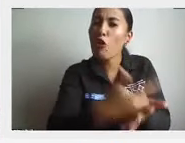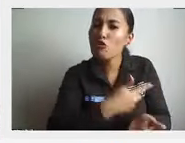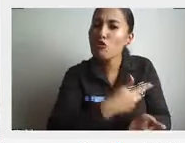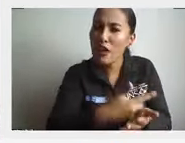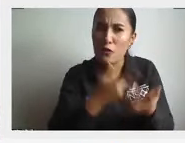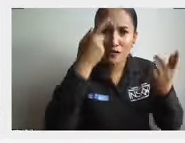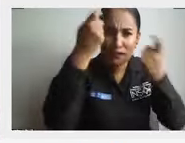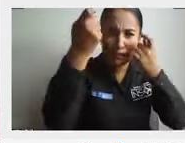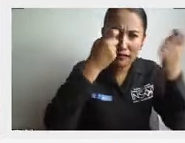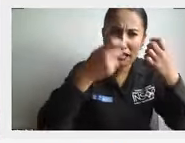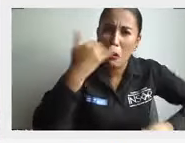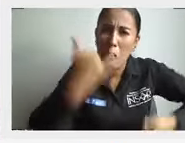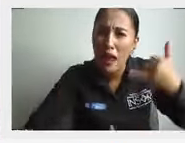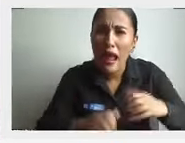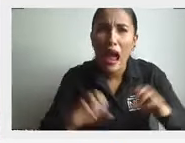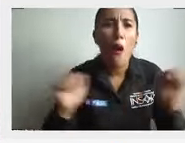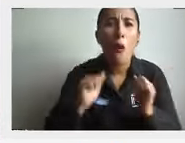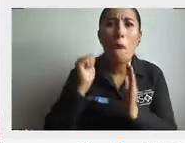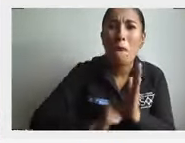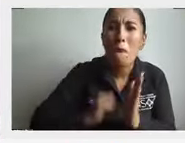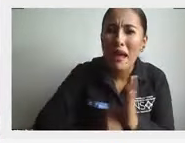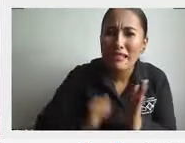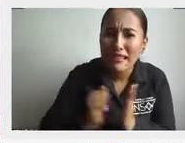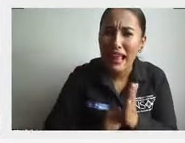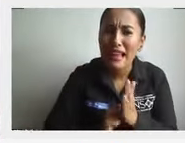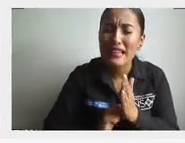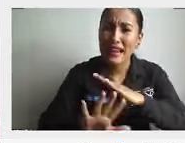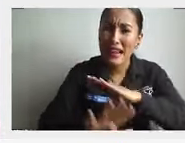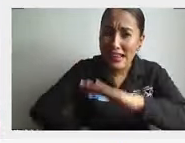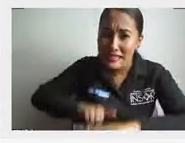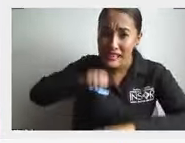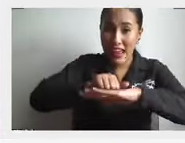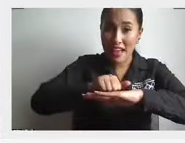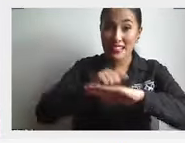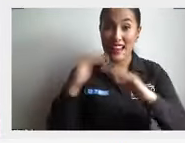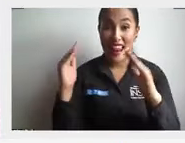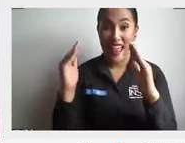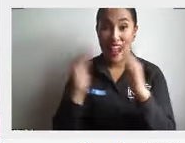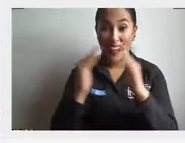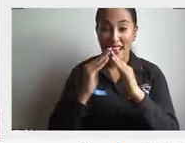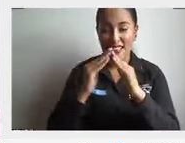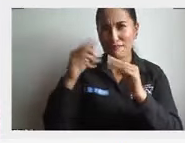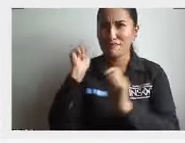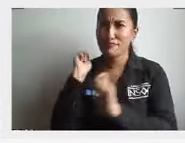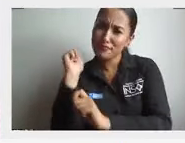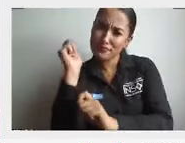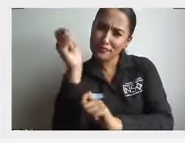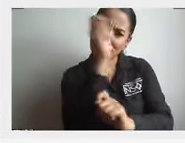hacer materiales de casa, hacer la casita de cartón para que el niño se esconda ahí, meta sus